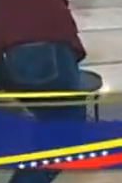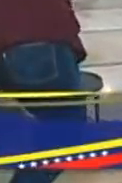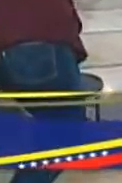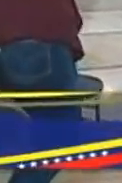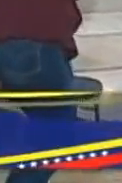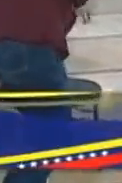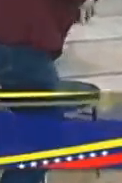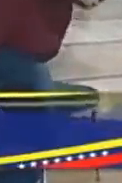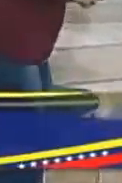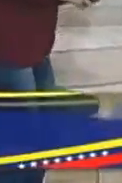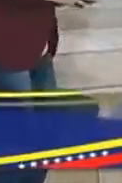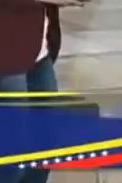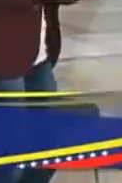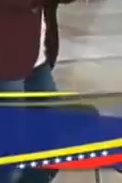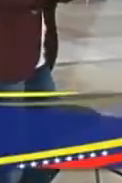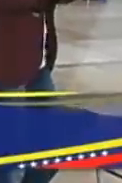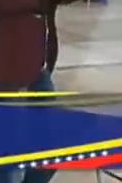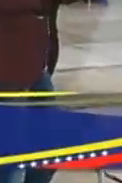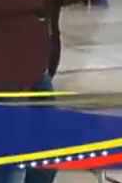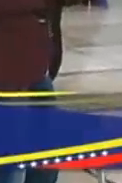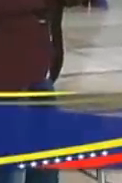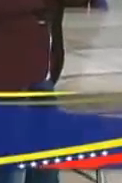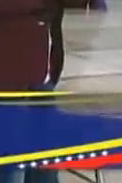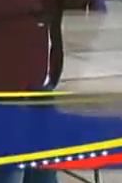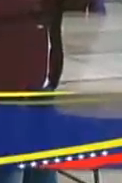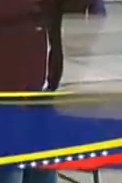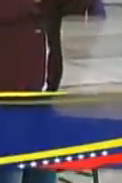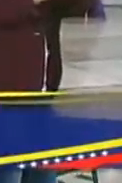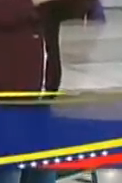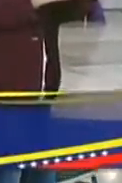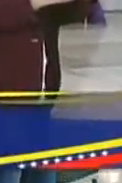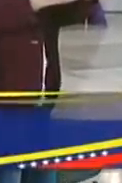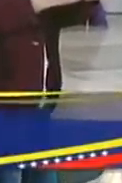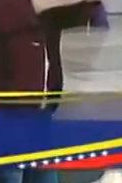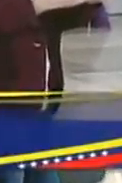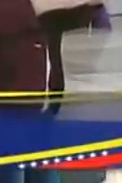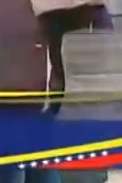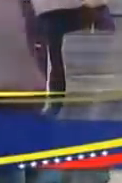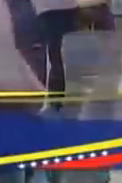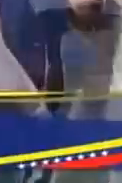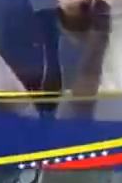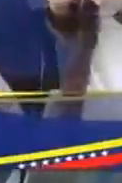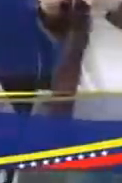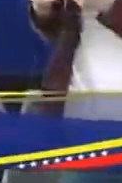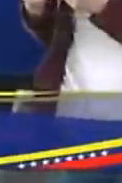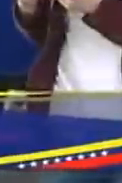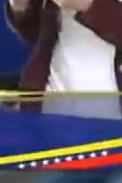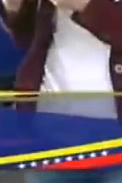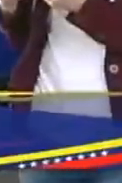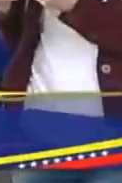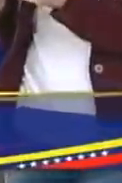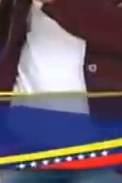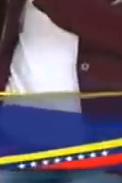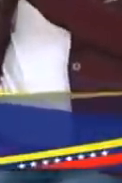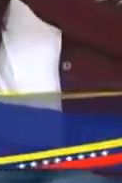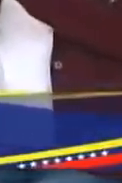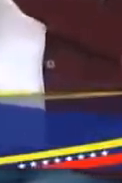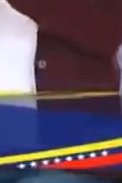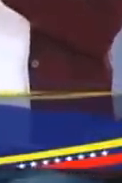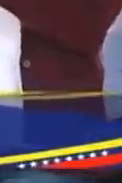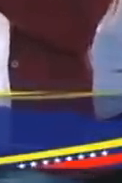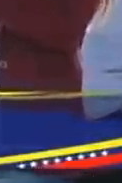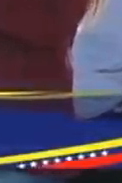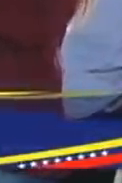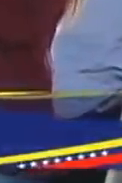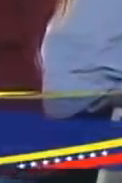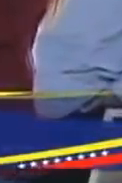en lo que ha sido entonces el apoyo al emprendimiento de las mujeres y hombres que se ponen en primera línea de batalla para apostar